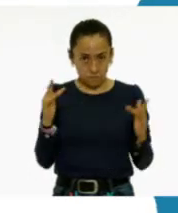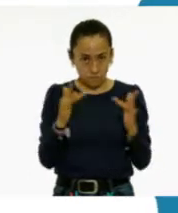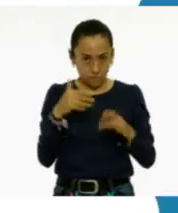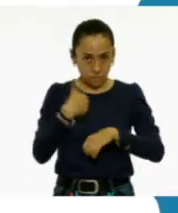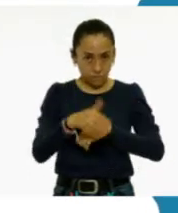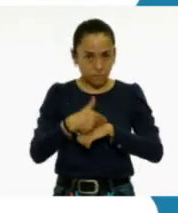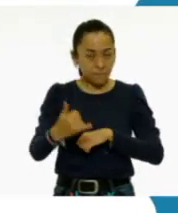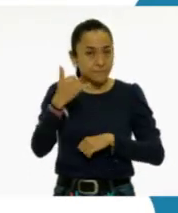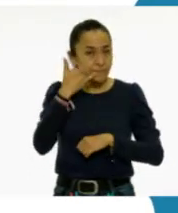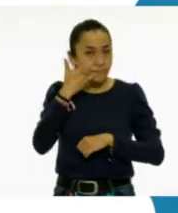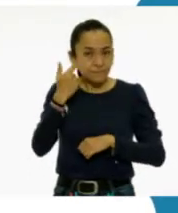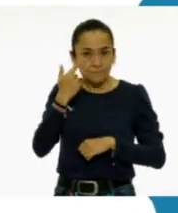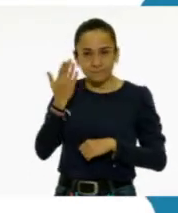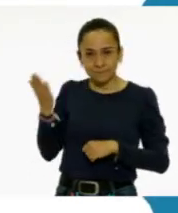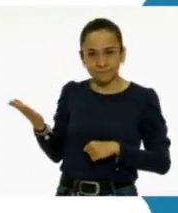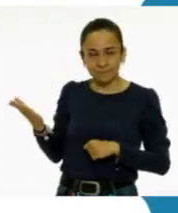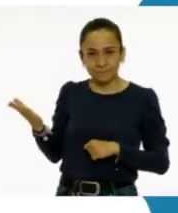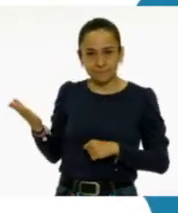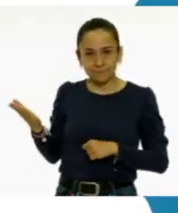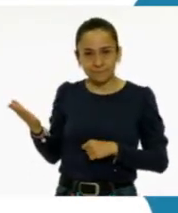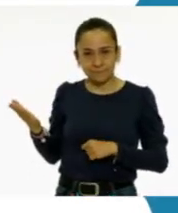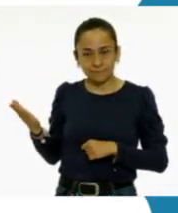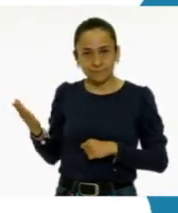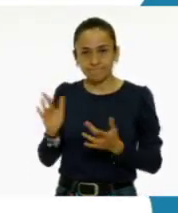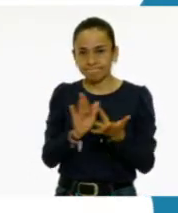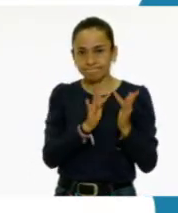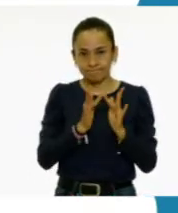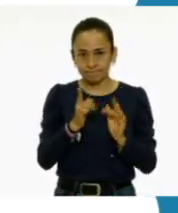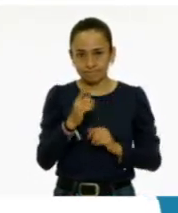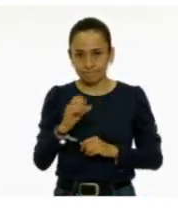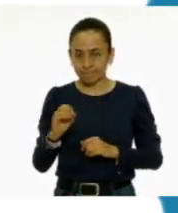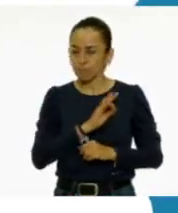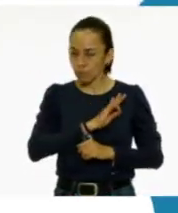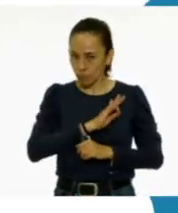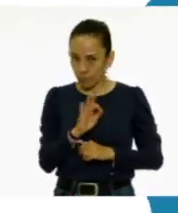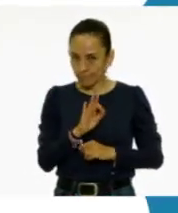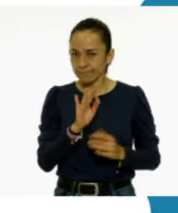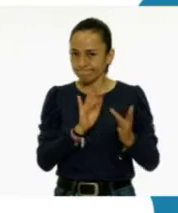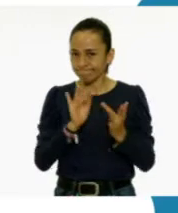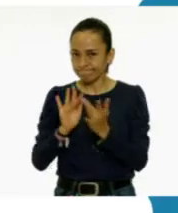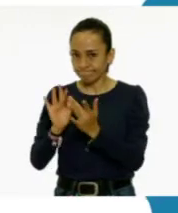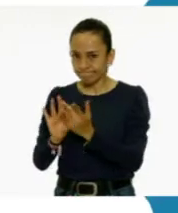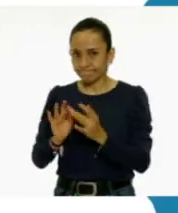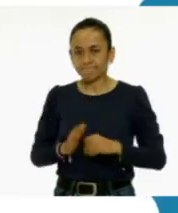55 41 72 04 13 con 100 líneas.